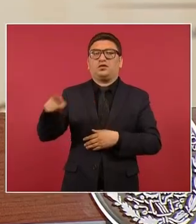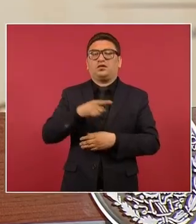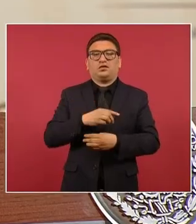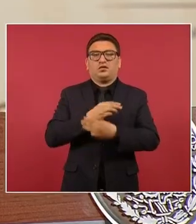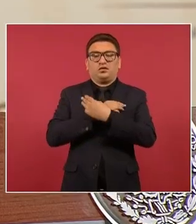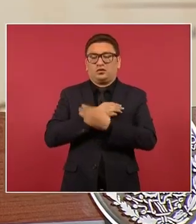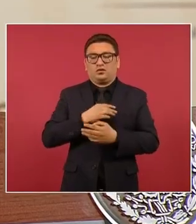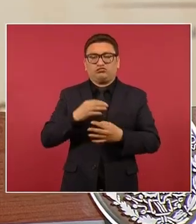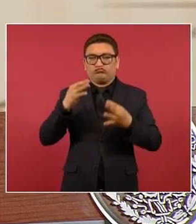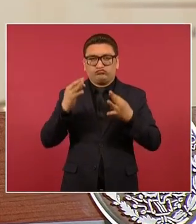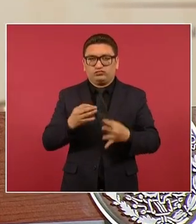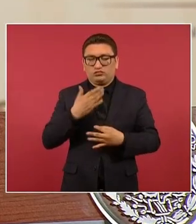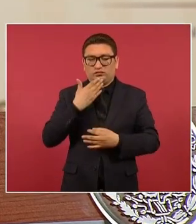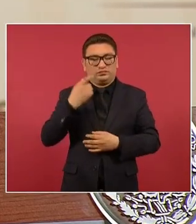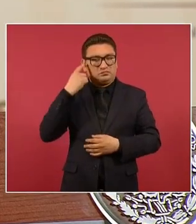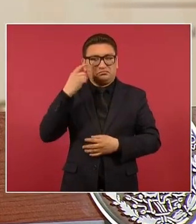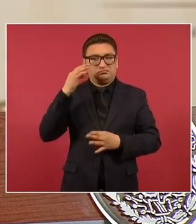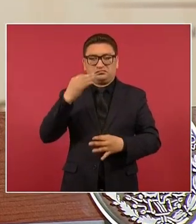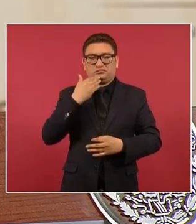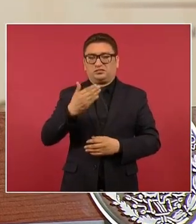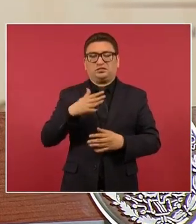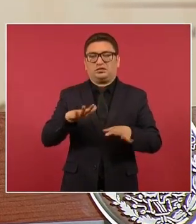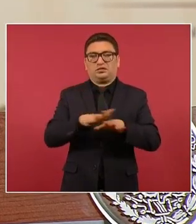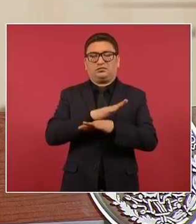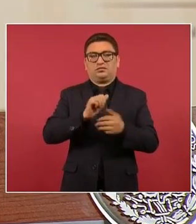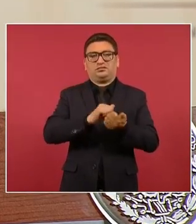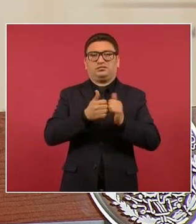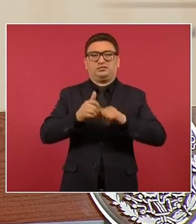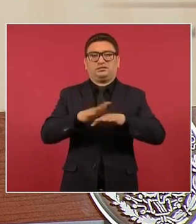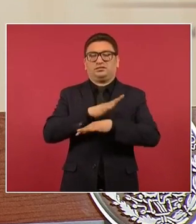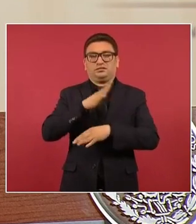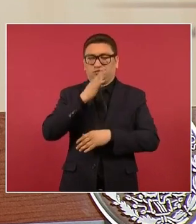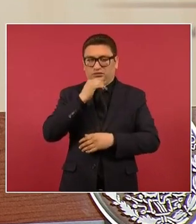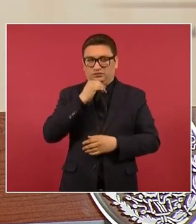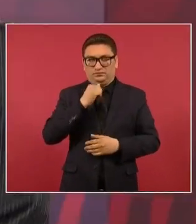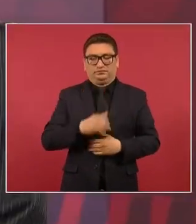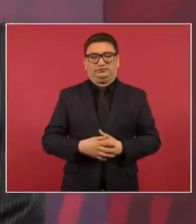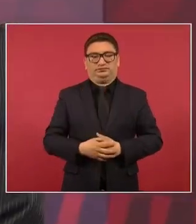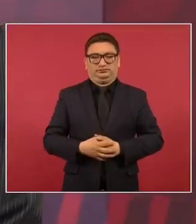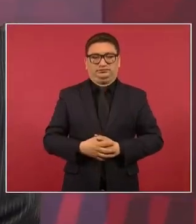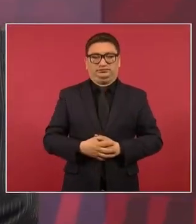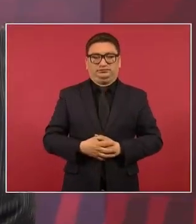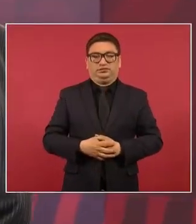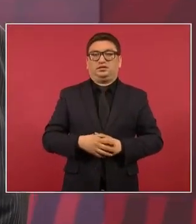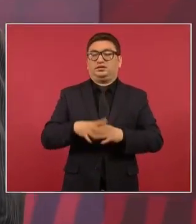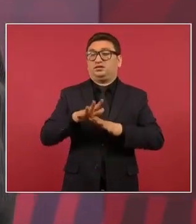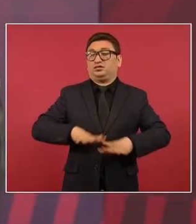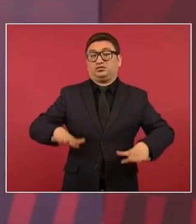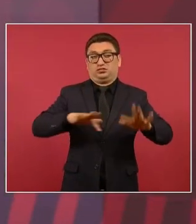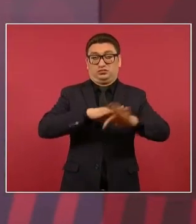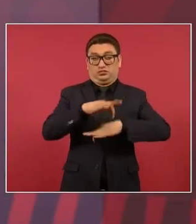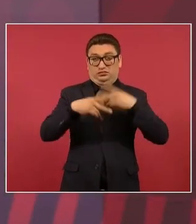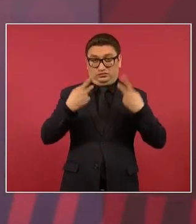no se puede cambiar nada, no se puede transformar nada. Y el pueblo ya no quiere